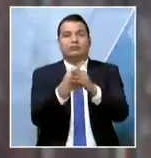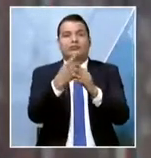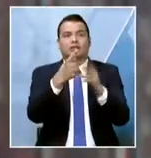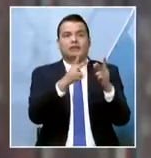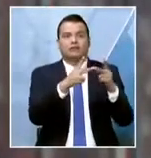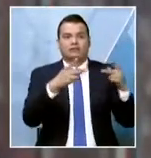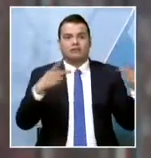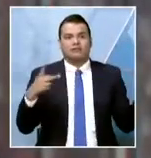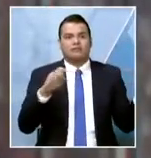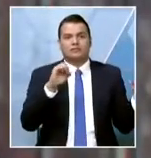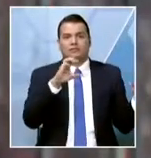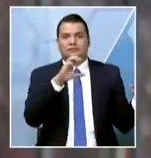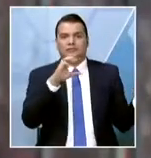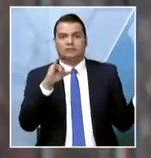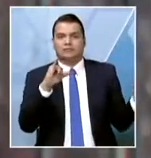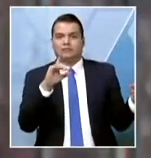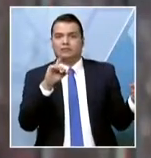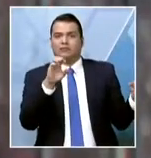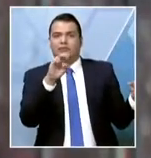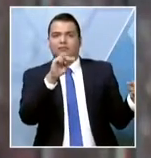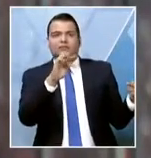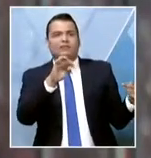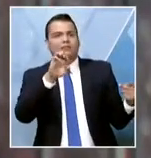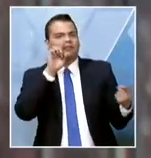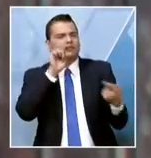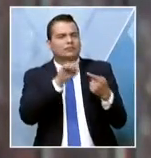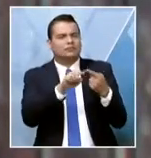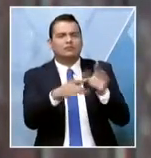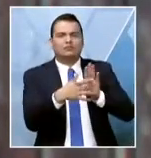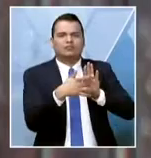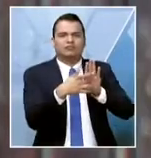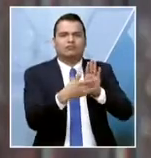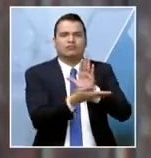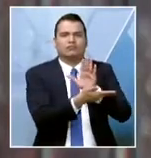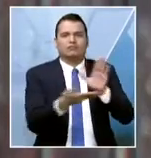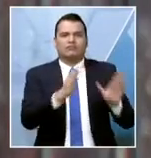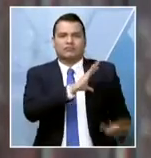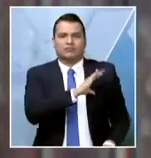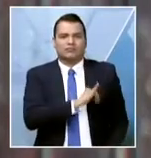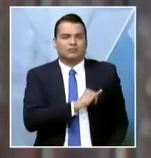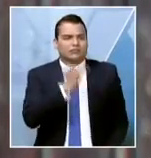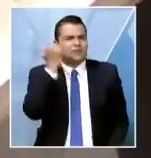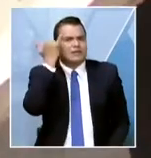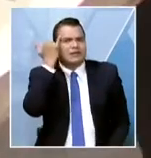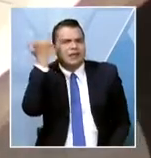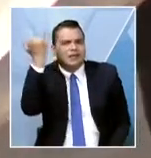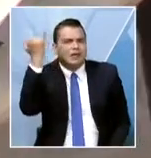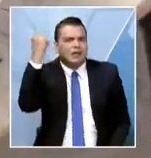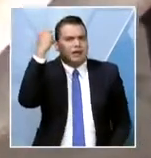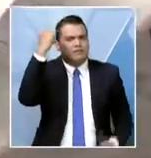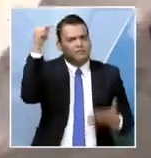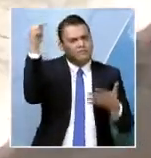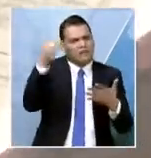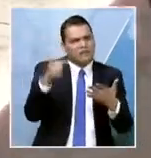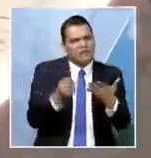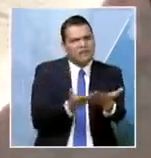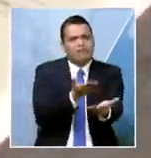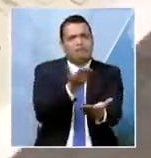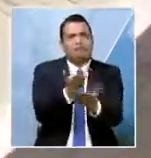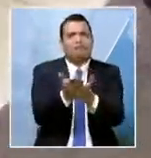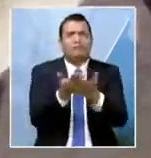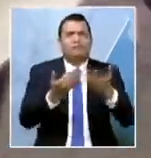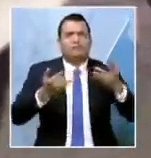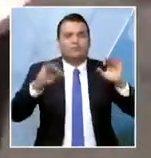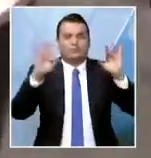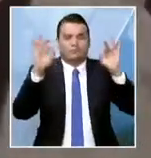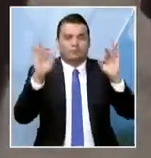un medio de comunicación que reflejara unos valores y unos pensamientos la academia el sector empresarial y político